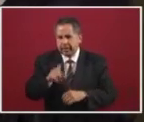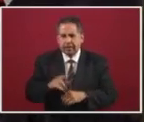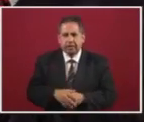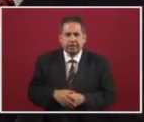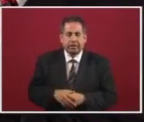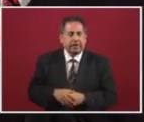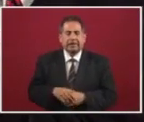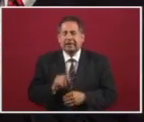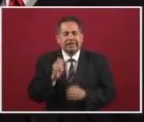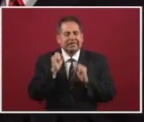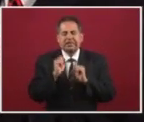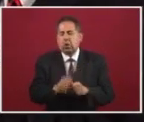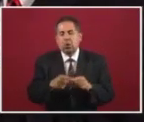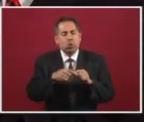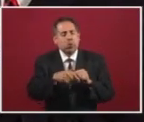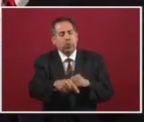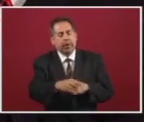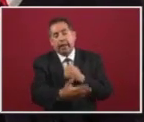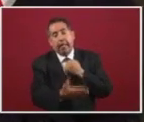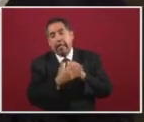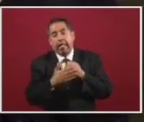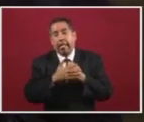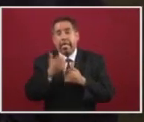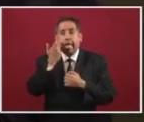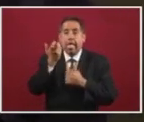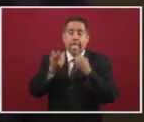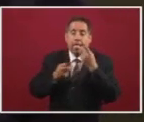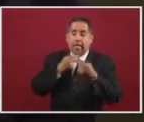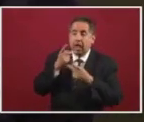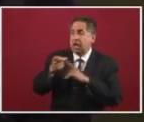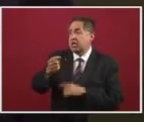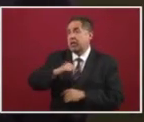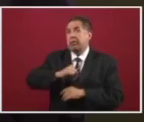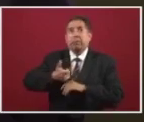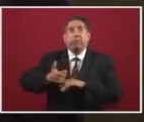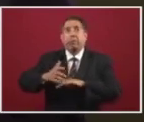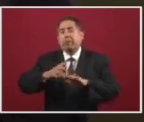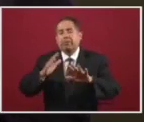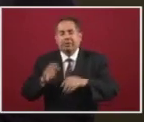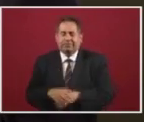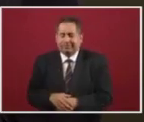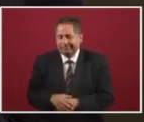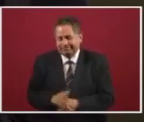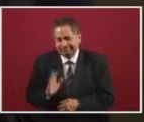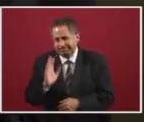tarde y me van a recetar la de crecimiento.